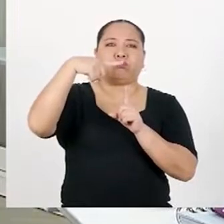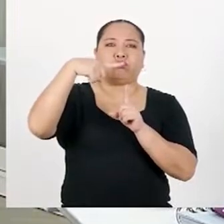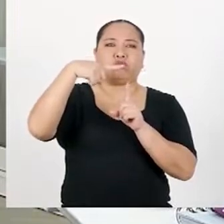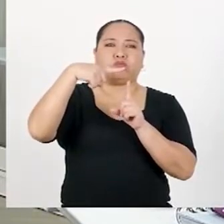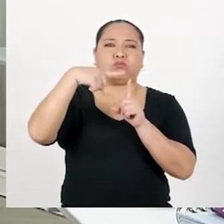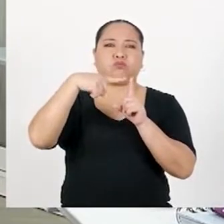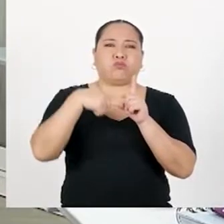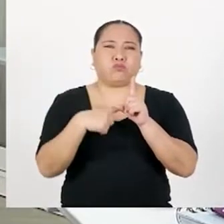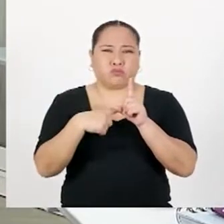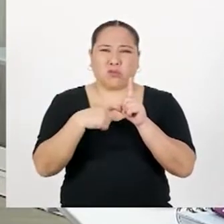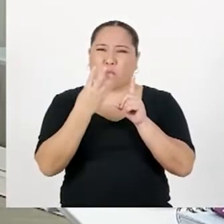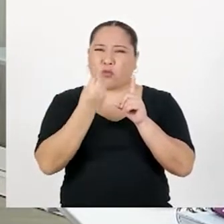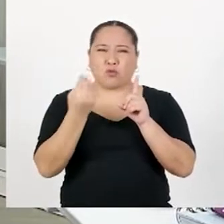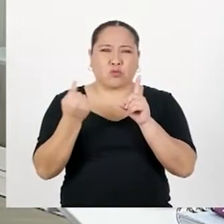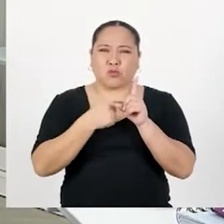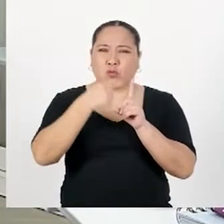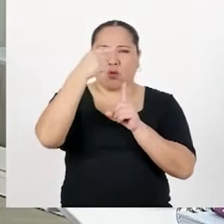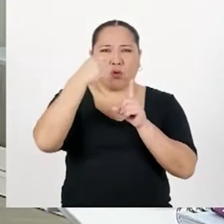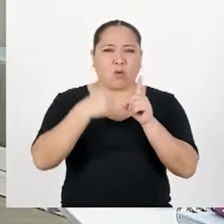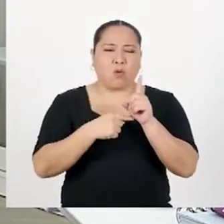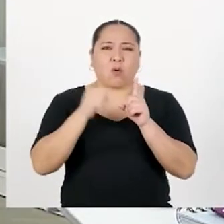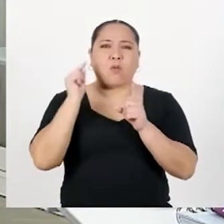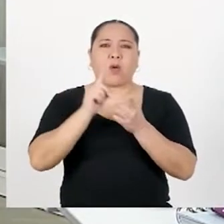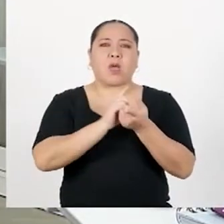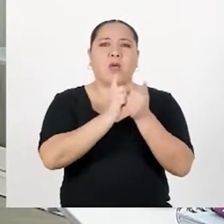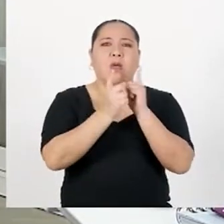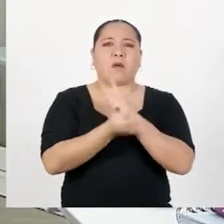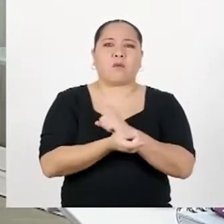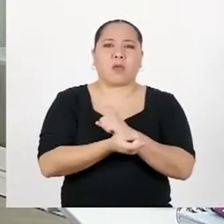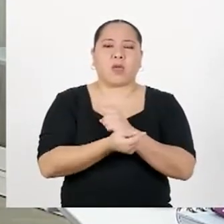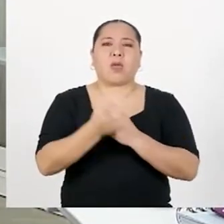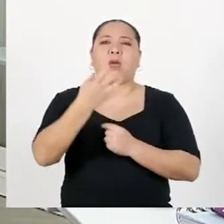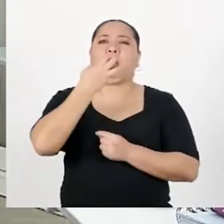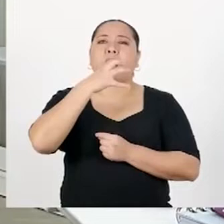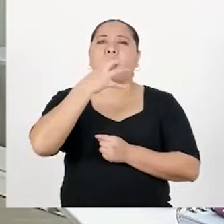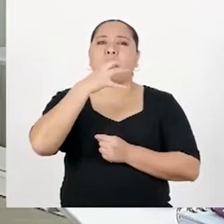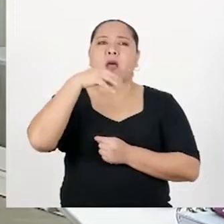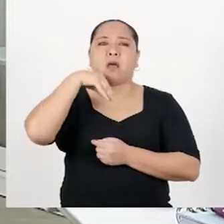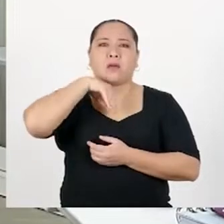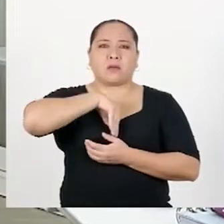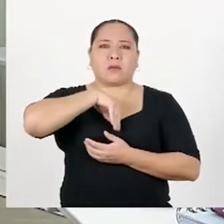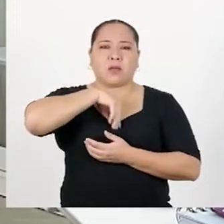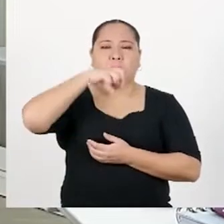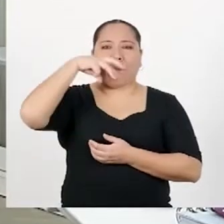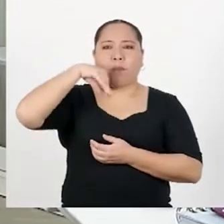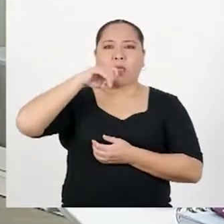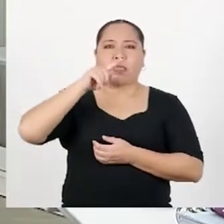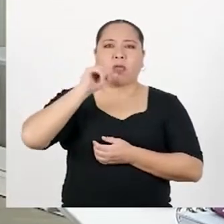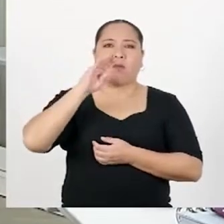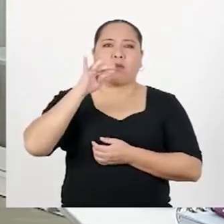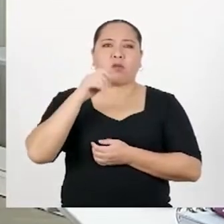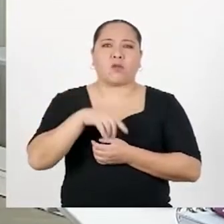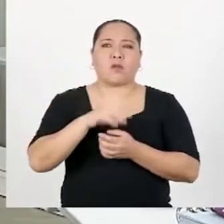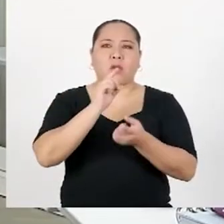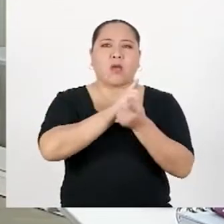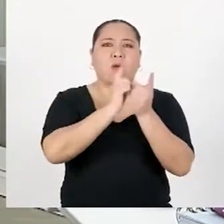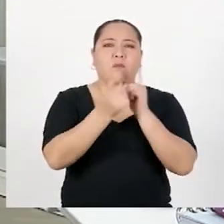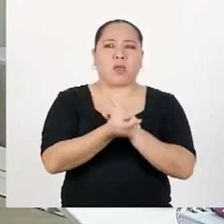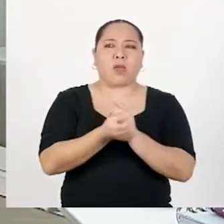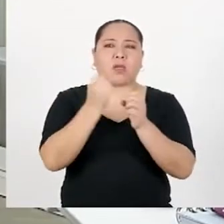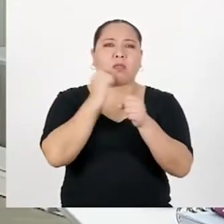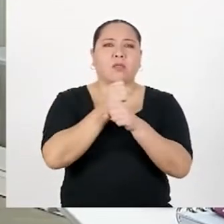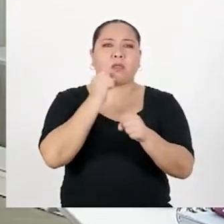excesivamente altas o bajas puede modificar el calor metabólico, alterar